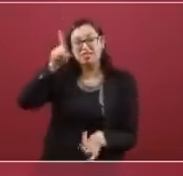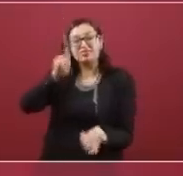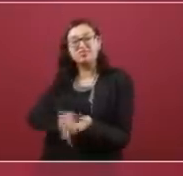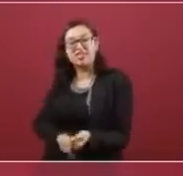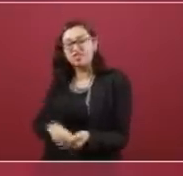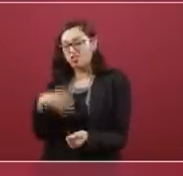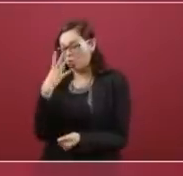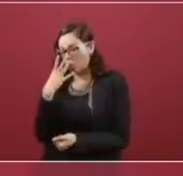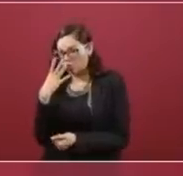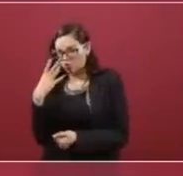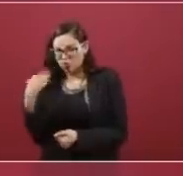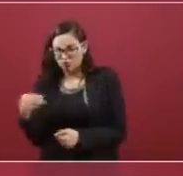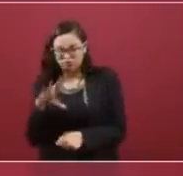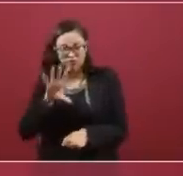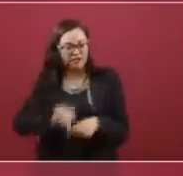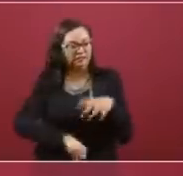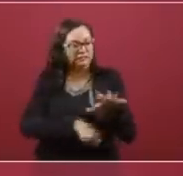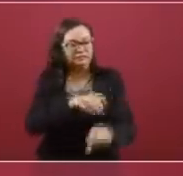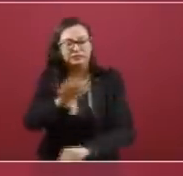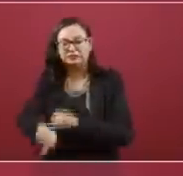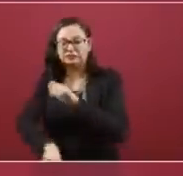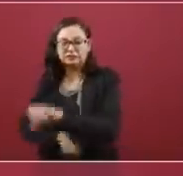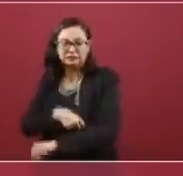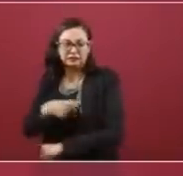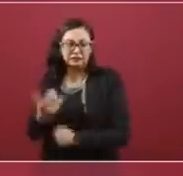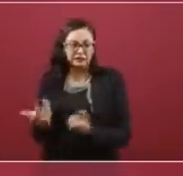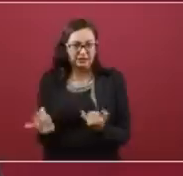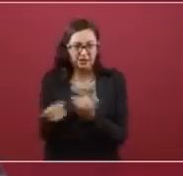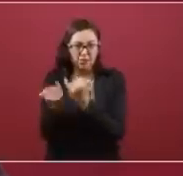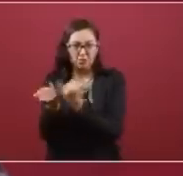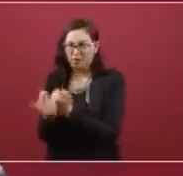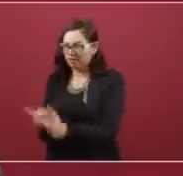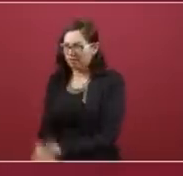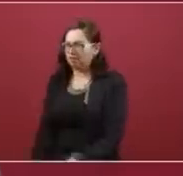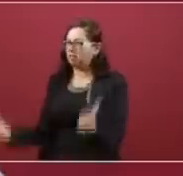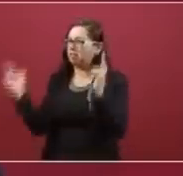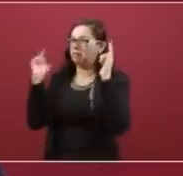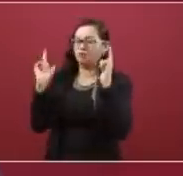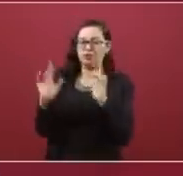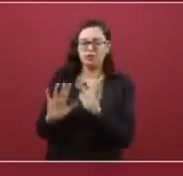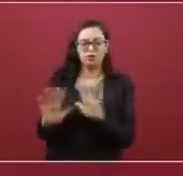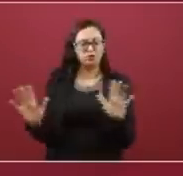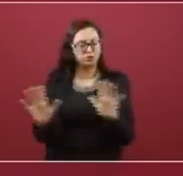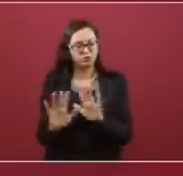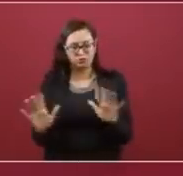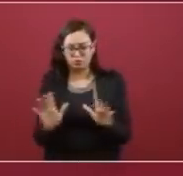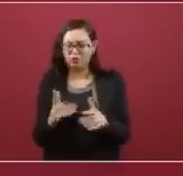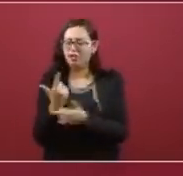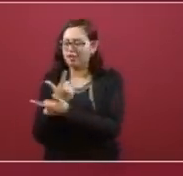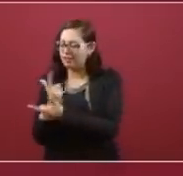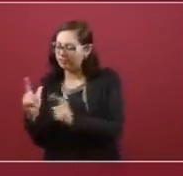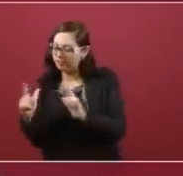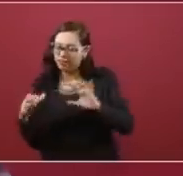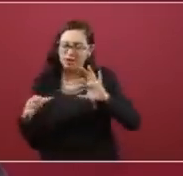Entonces libertad y justicia progreso y justicia